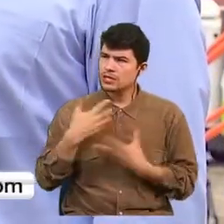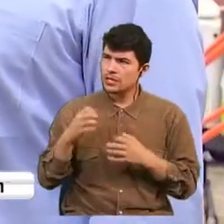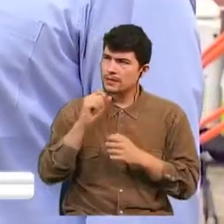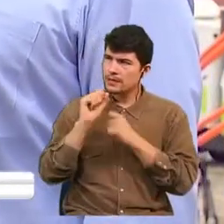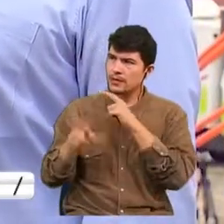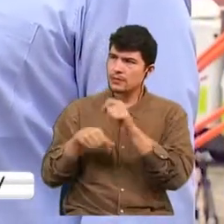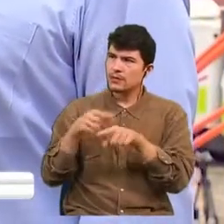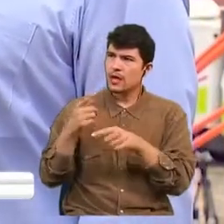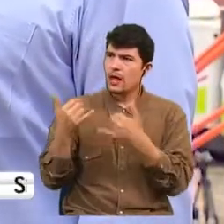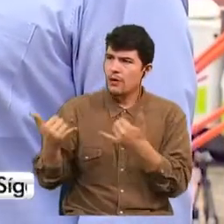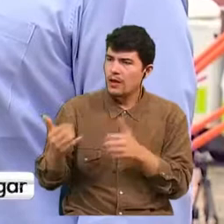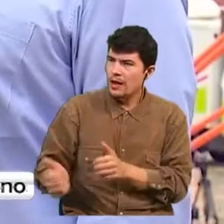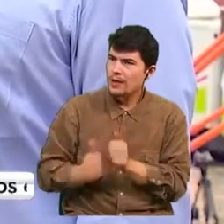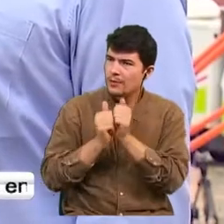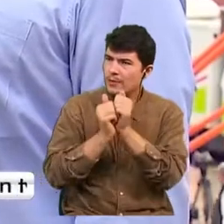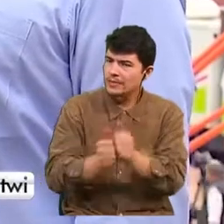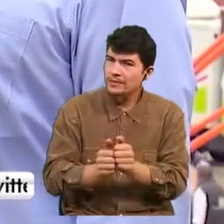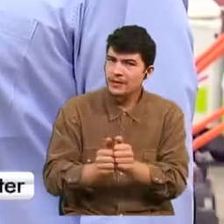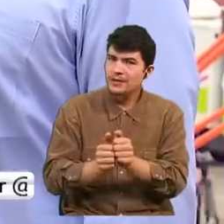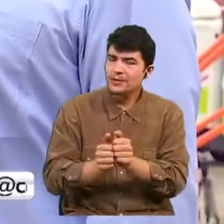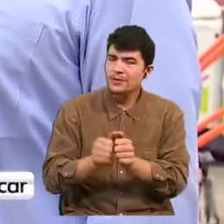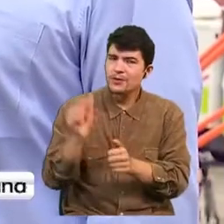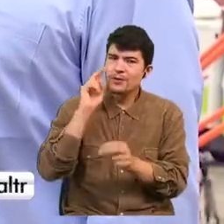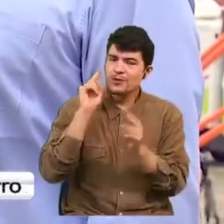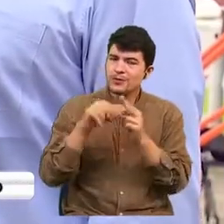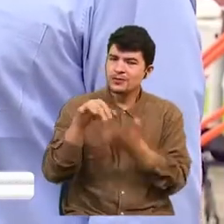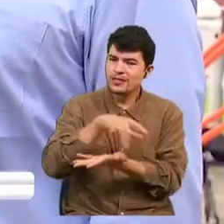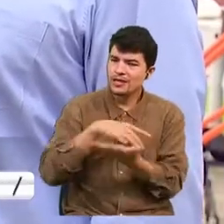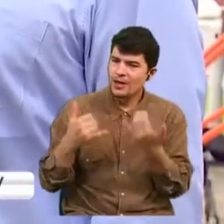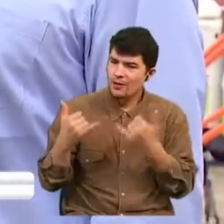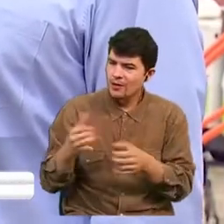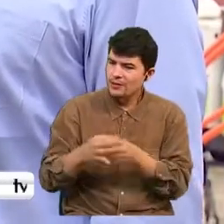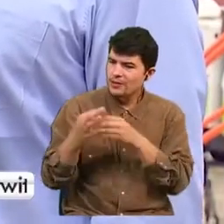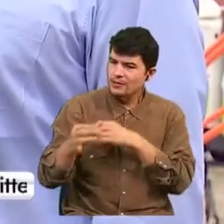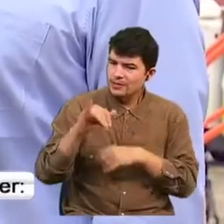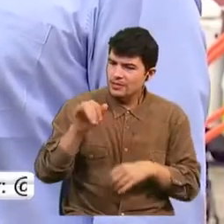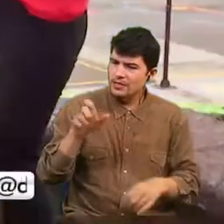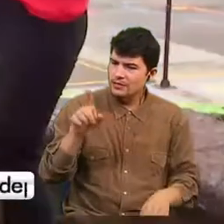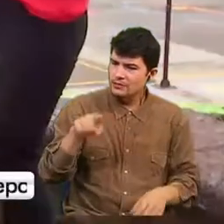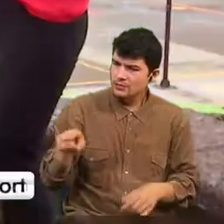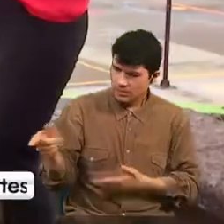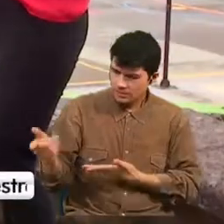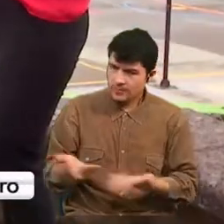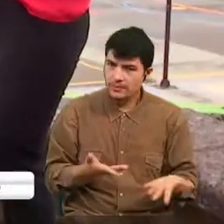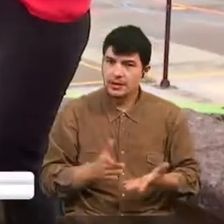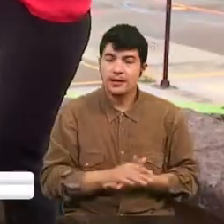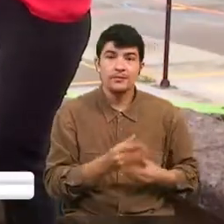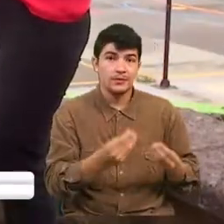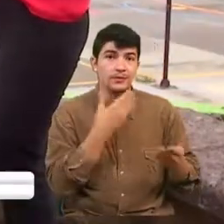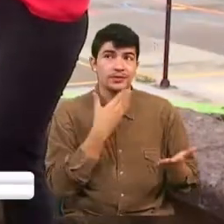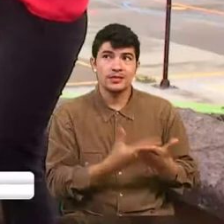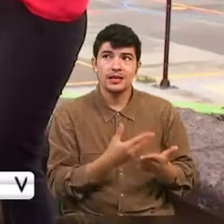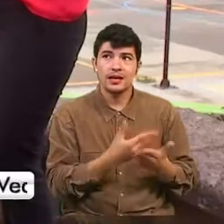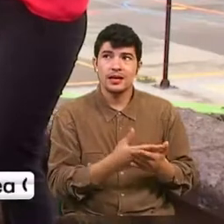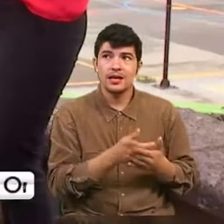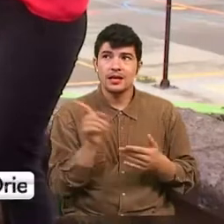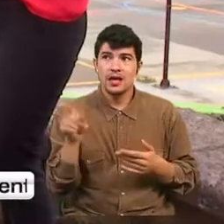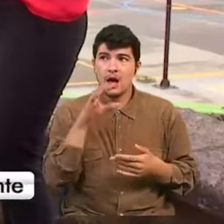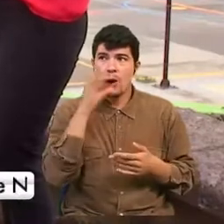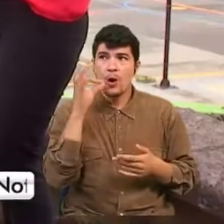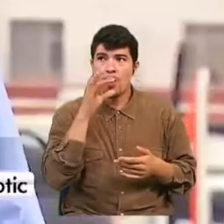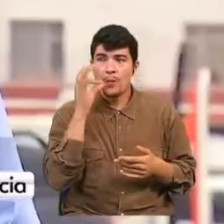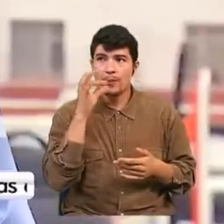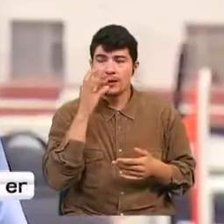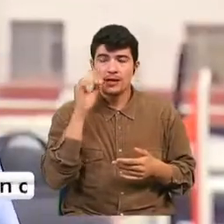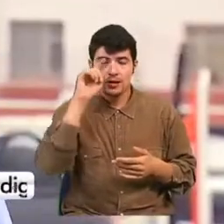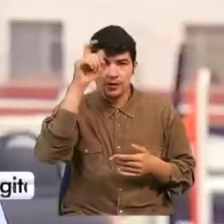acerca de este acompañamiento de la Expedición Santander, precisamente hoy acá también al municipio de Jesús María. Alcalde, bienvenido. Muchísimas gracias y gracias al señor gobernador, ¿verdad?,